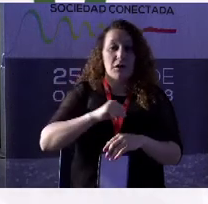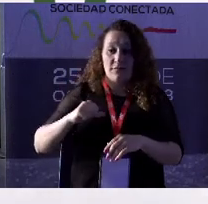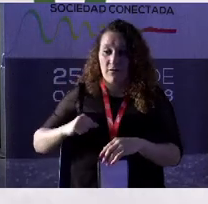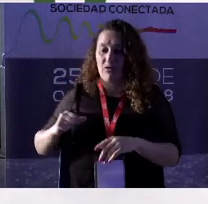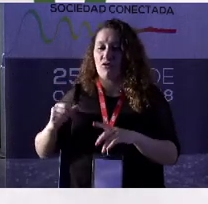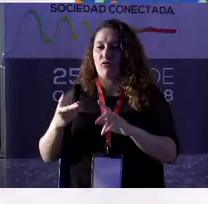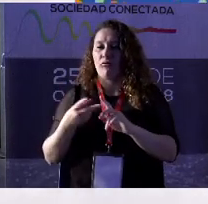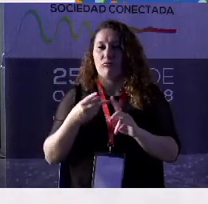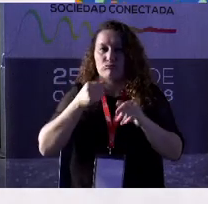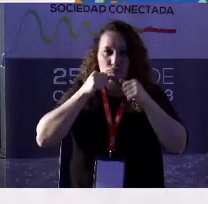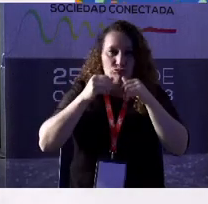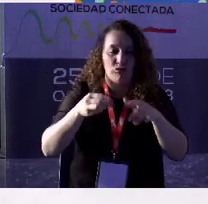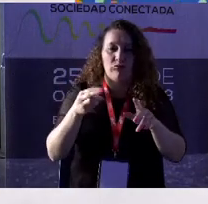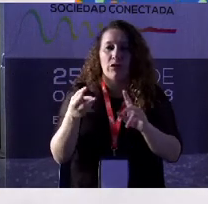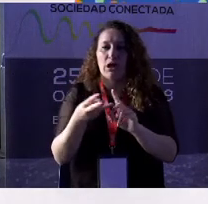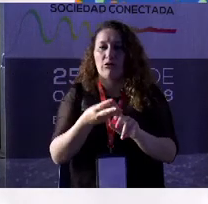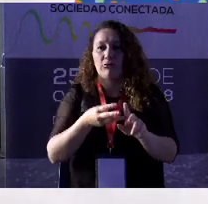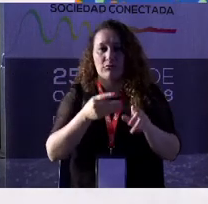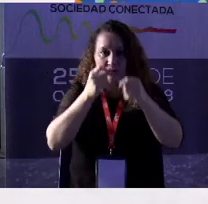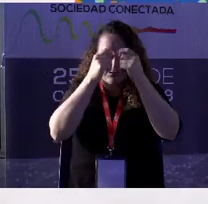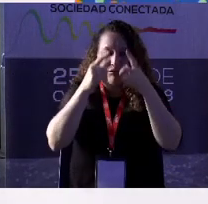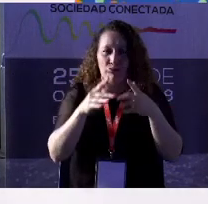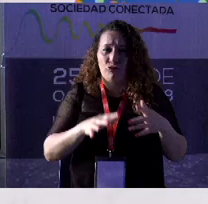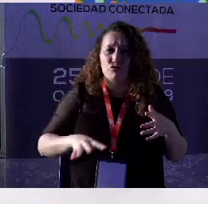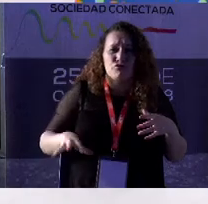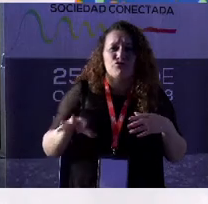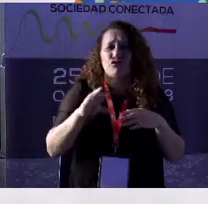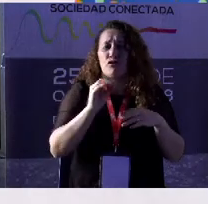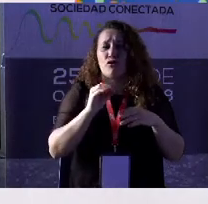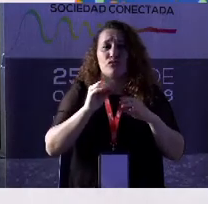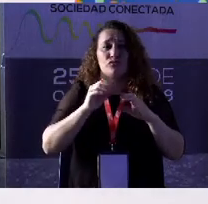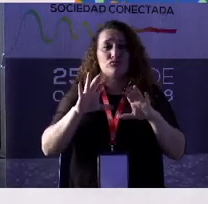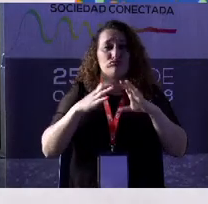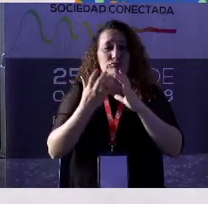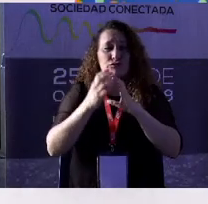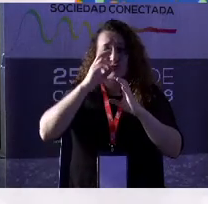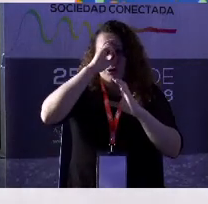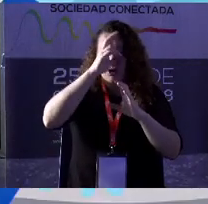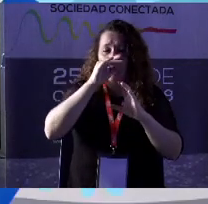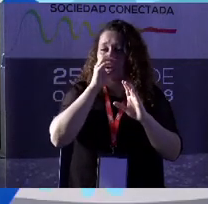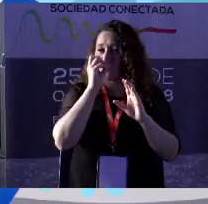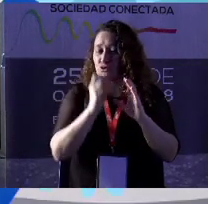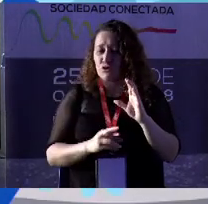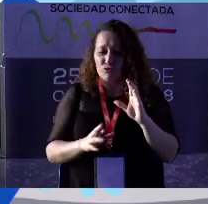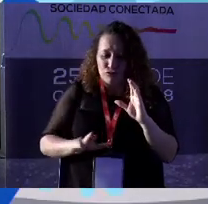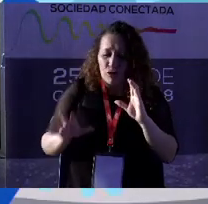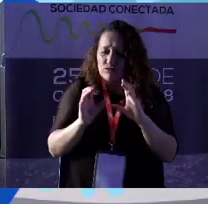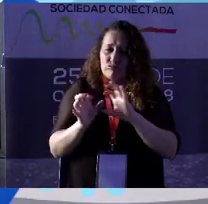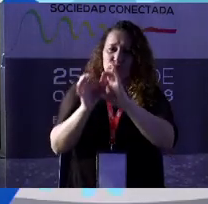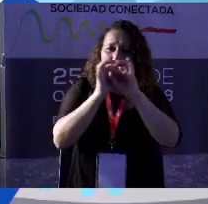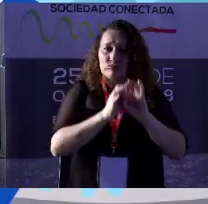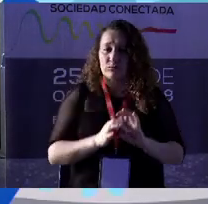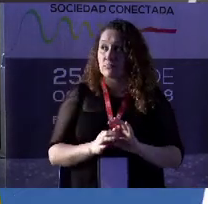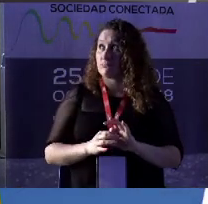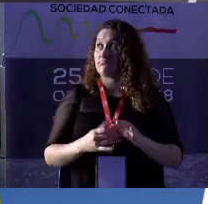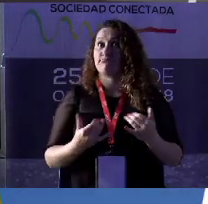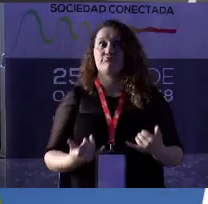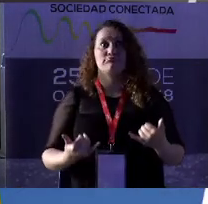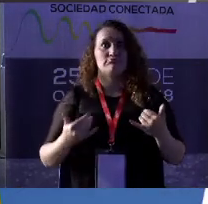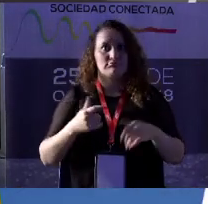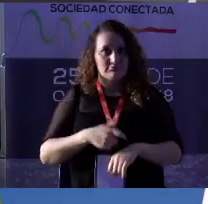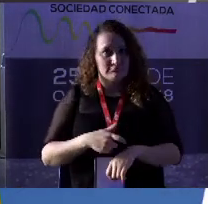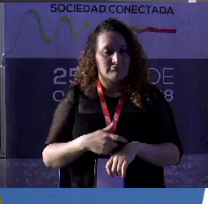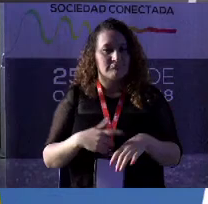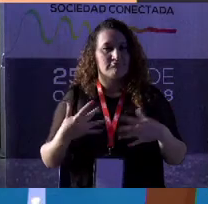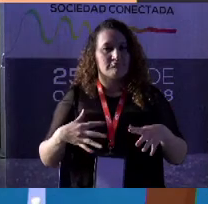general todas las personas tanto del Norte Como del sur nos encontramos en un momento clave